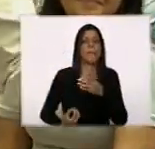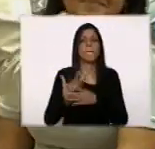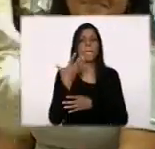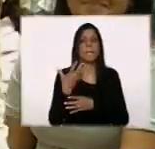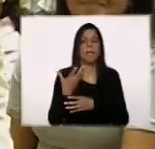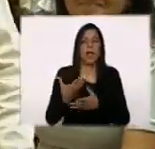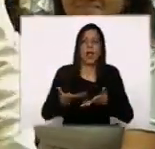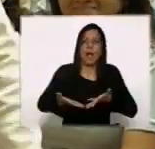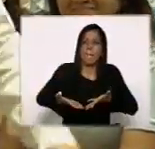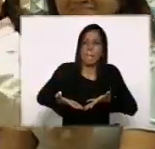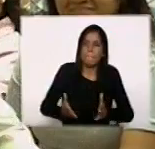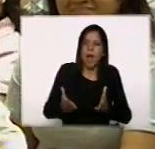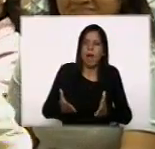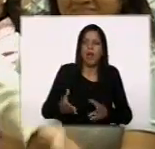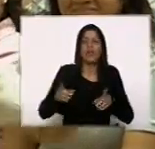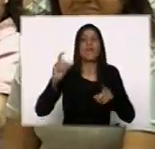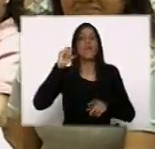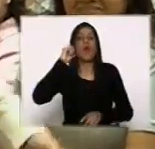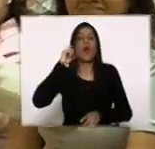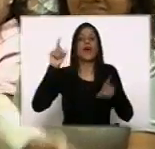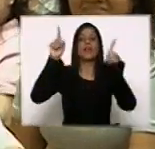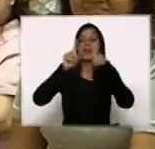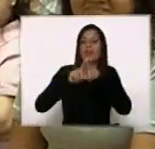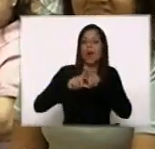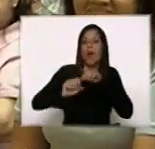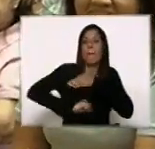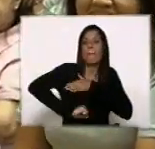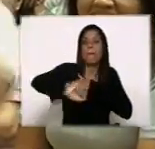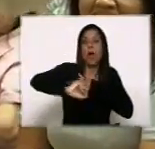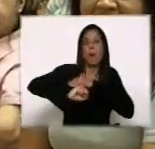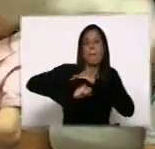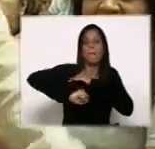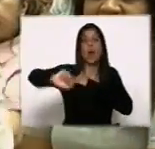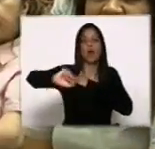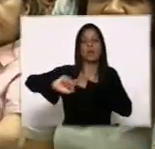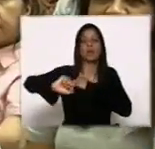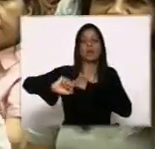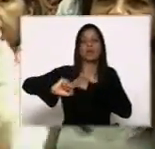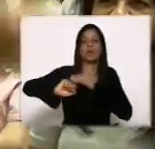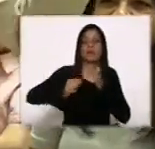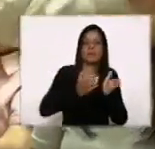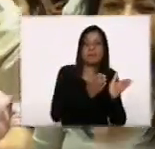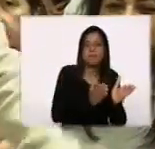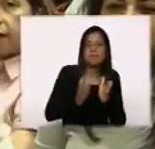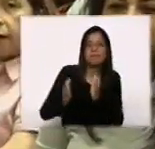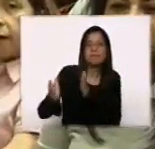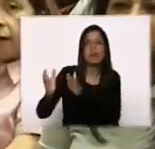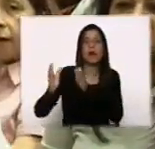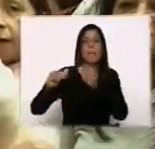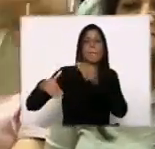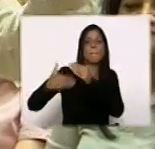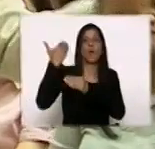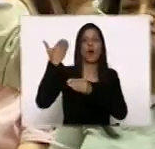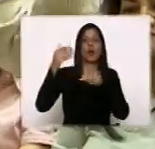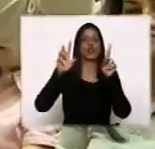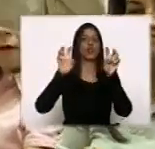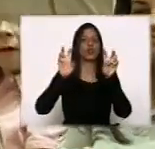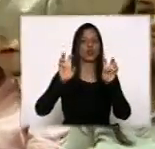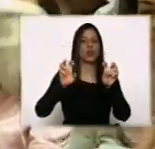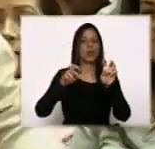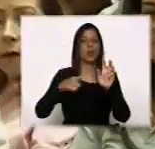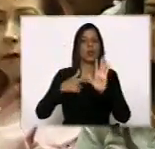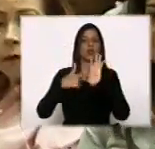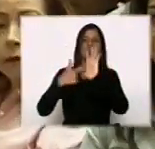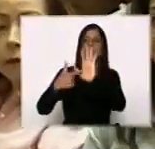parir con fuerza, como mujer, como matria, como patria, el nuevo orden, el nuevo modelo como referente